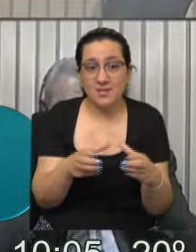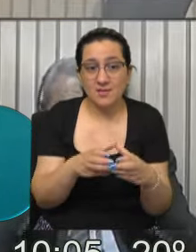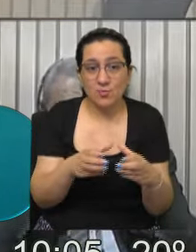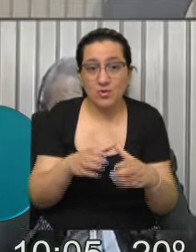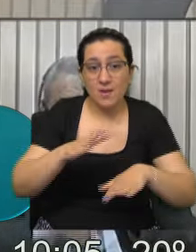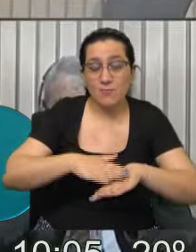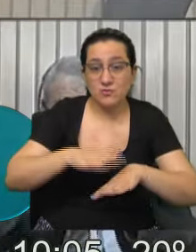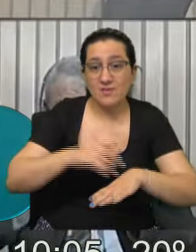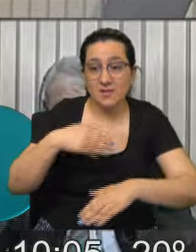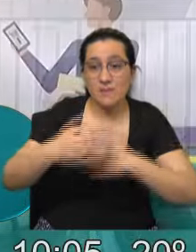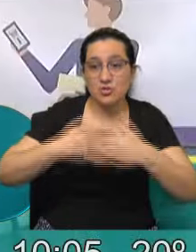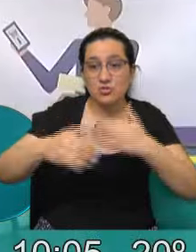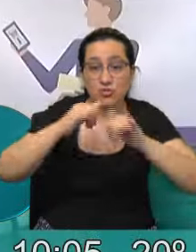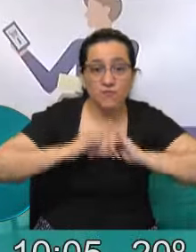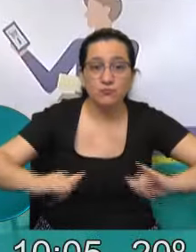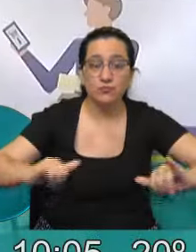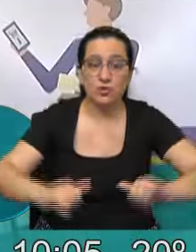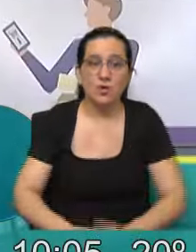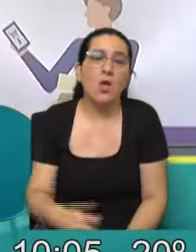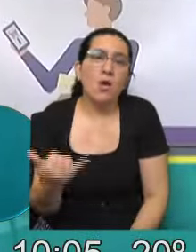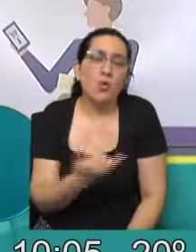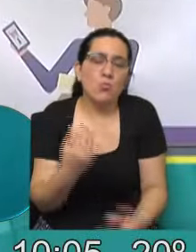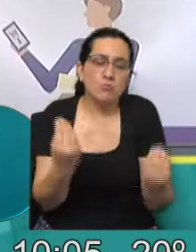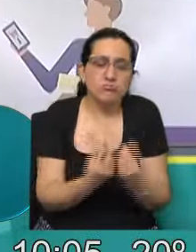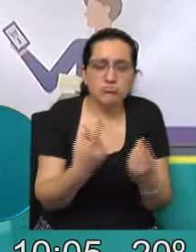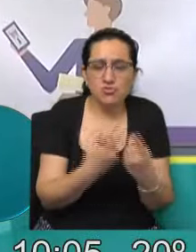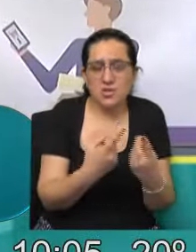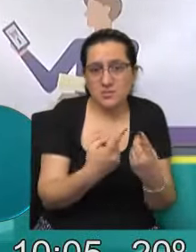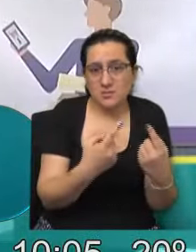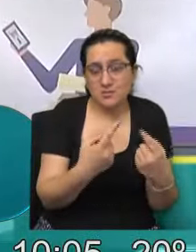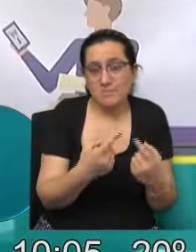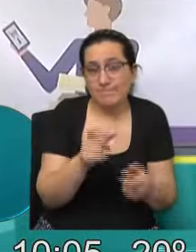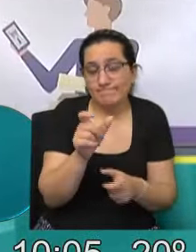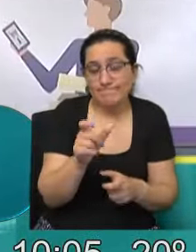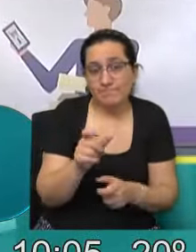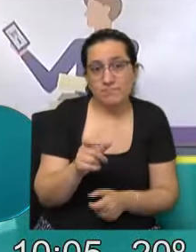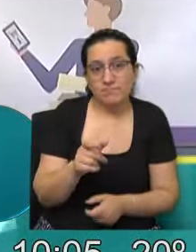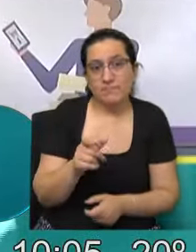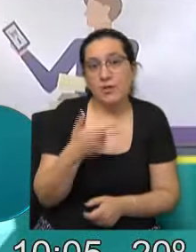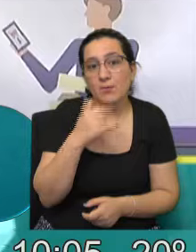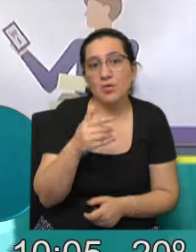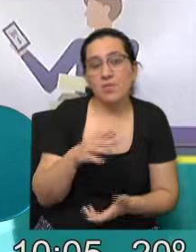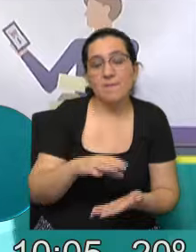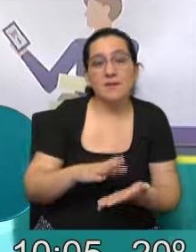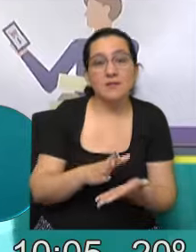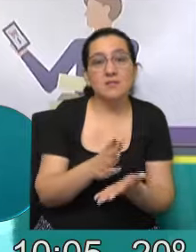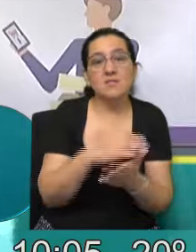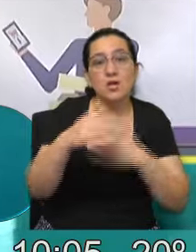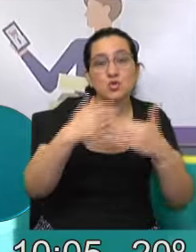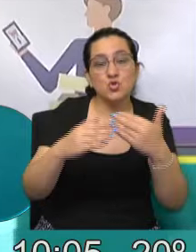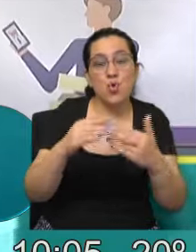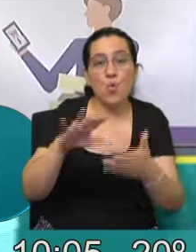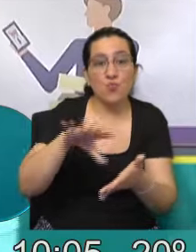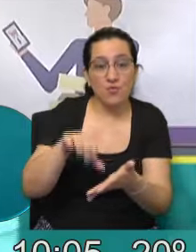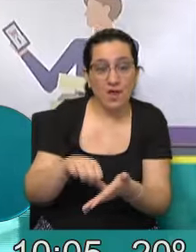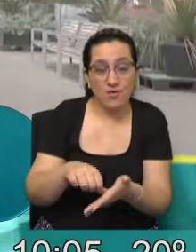ao de todo este proceso de discusión hubo muchísimos componentes de la intendencia en este proceso el departamento de desarrollo urbano